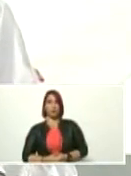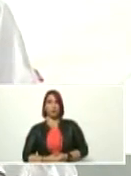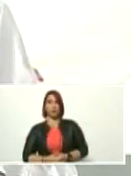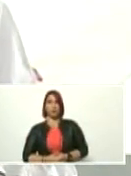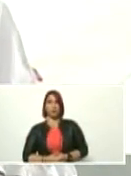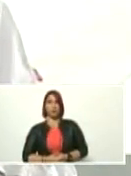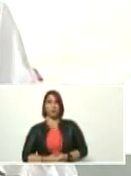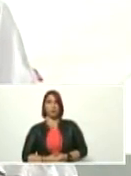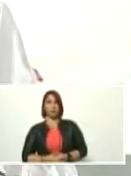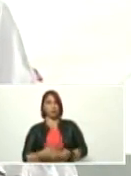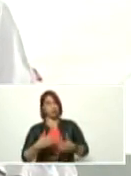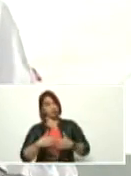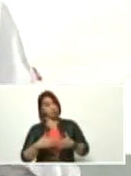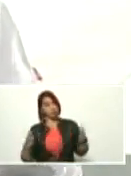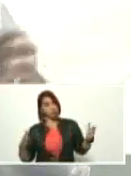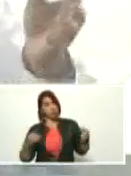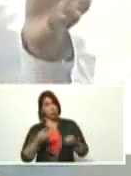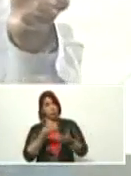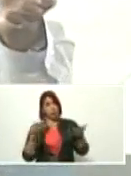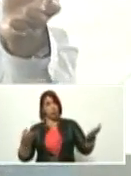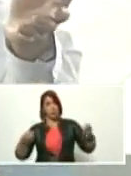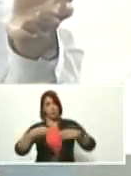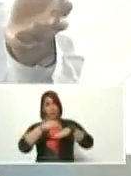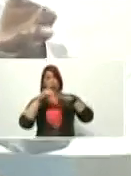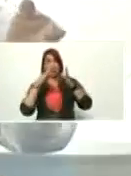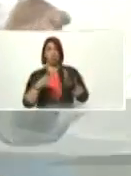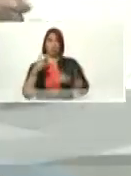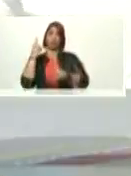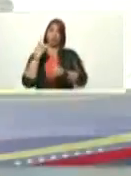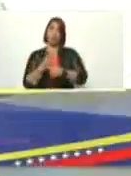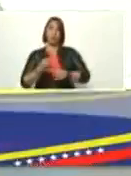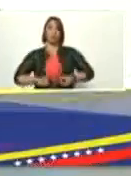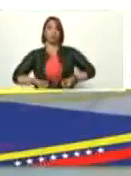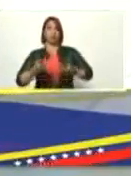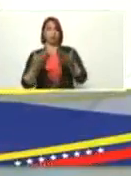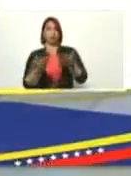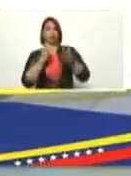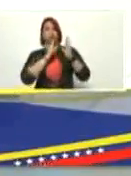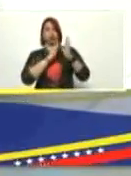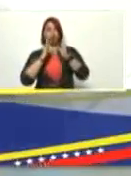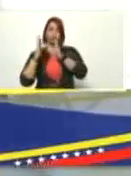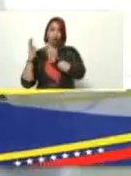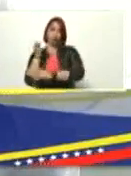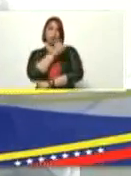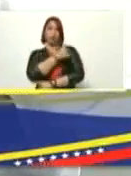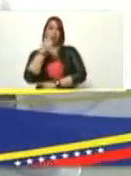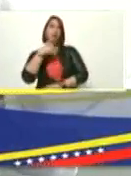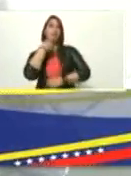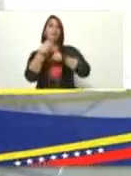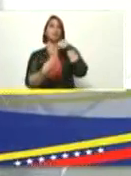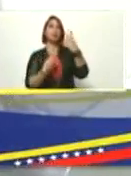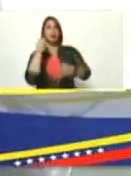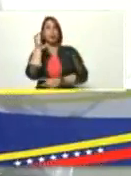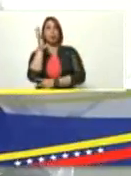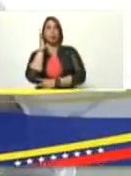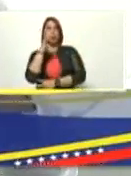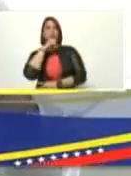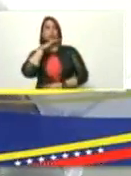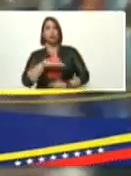lo dispone usted, señor ministro, debería regalarle una colección a cada delegado del Congreso de